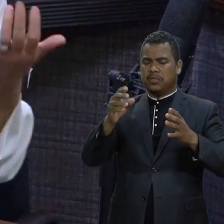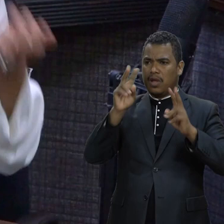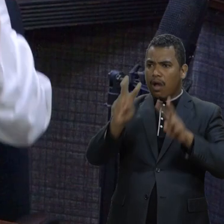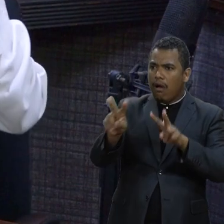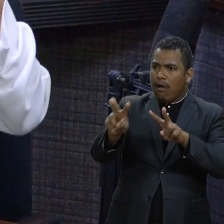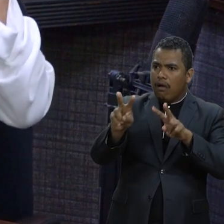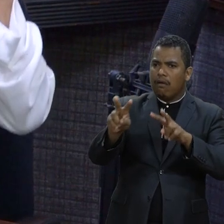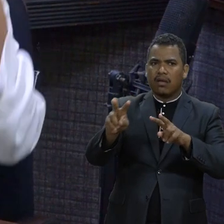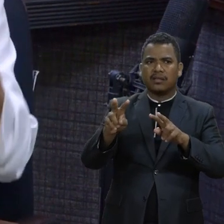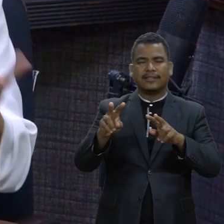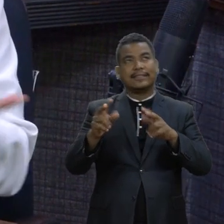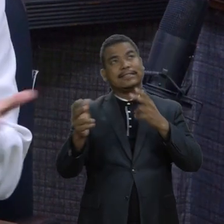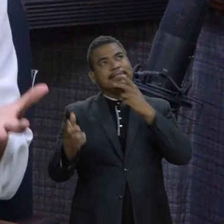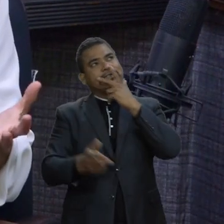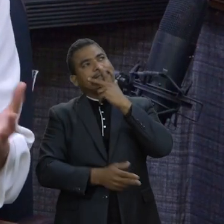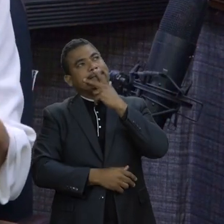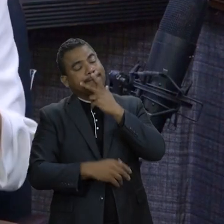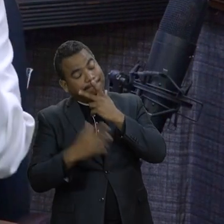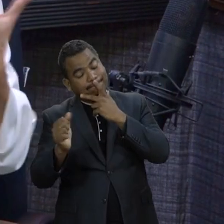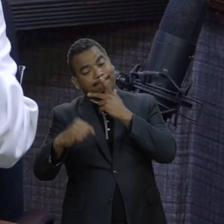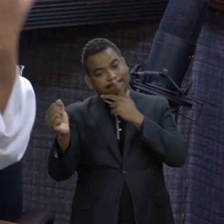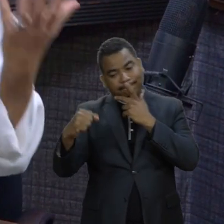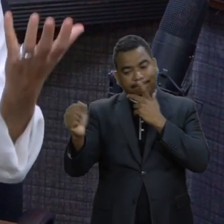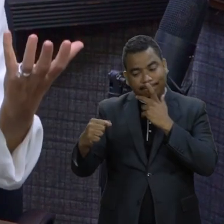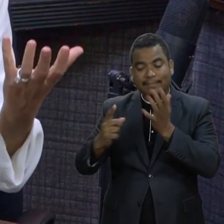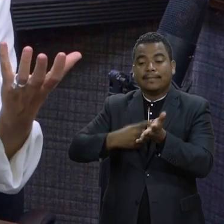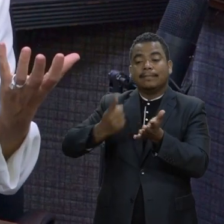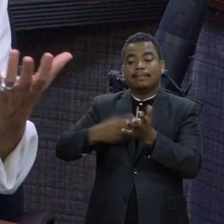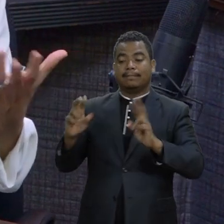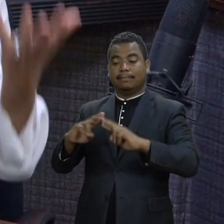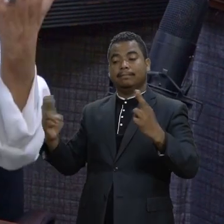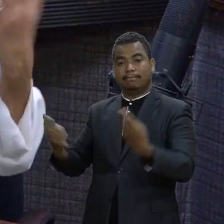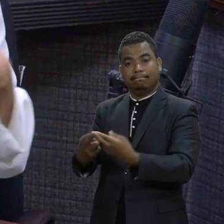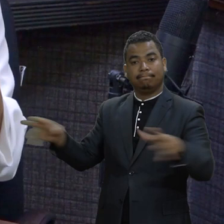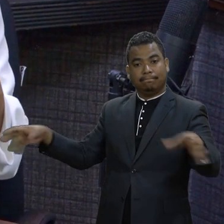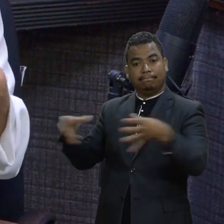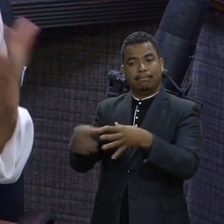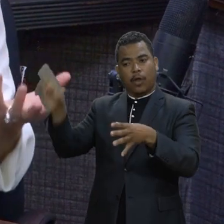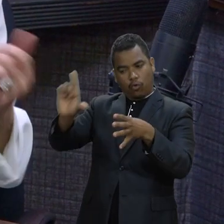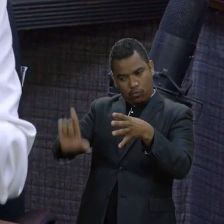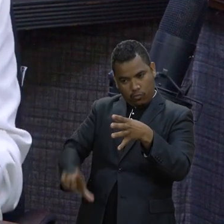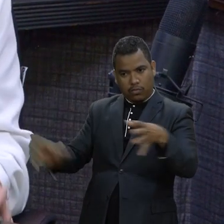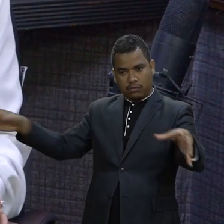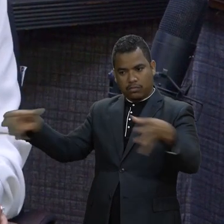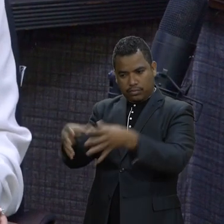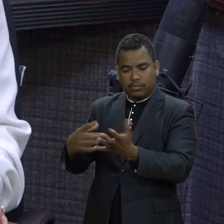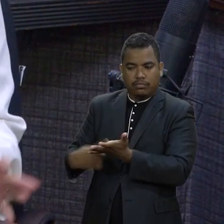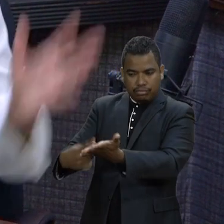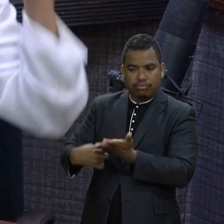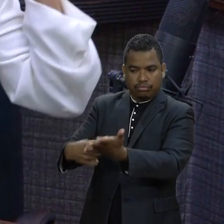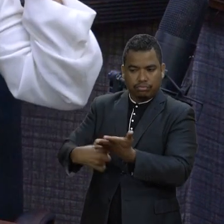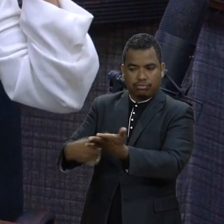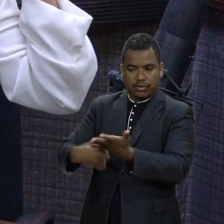que todo en la vida te da ejemplos y te da forma de enfrentar la vida a través de ellos. Entonces, porque